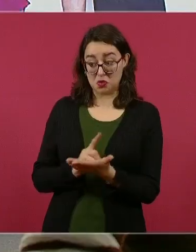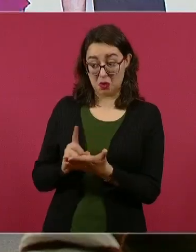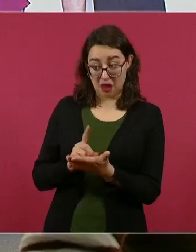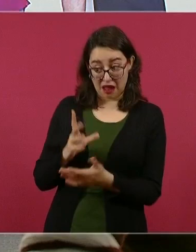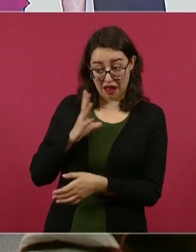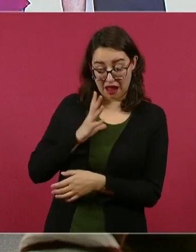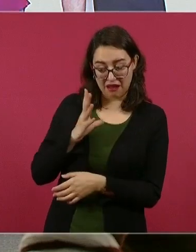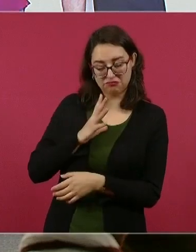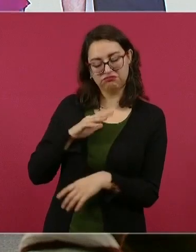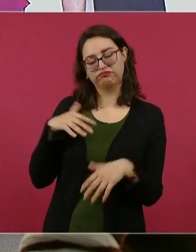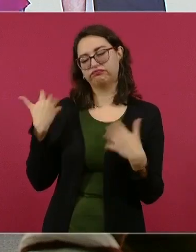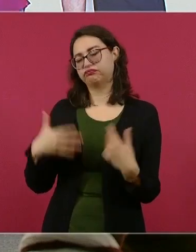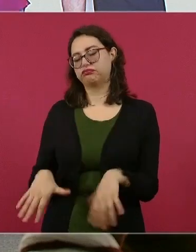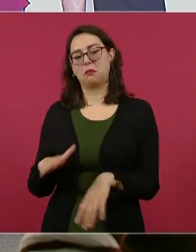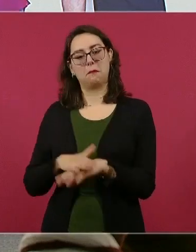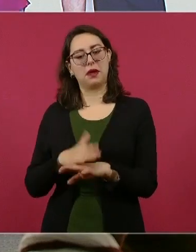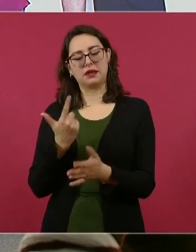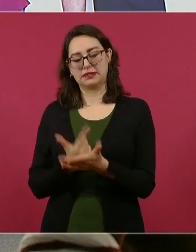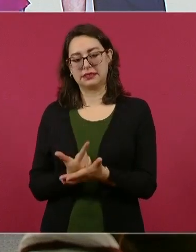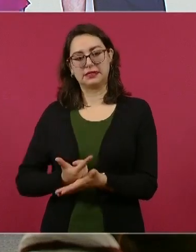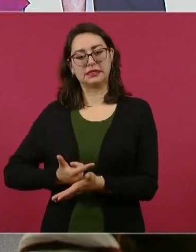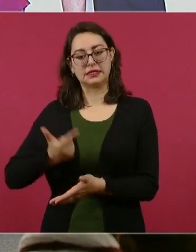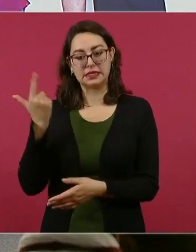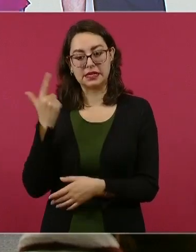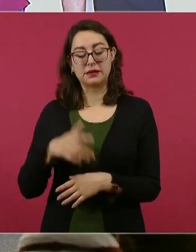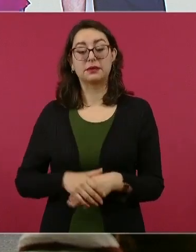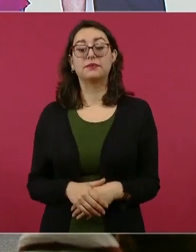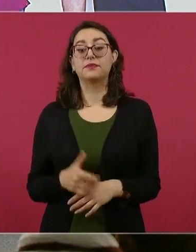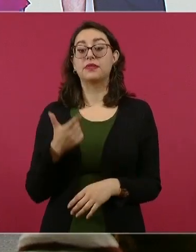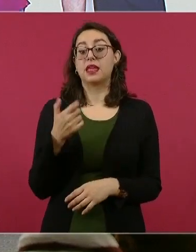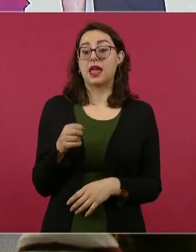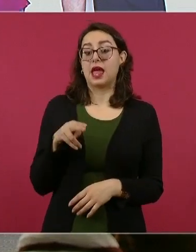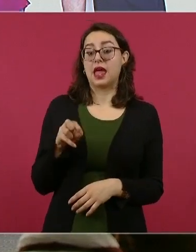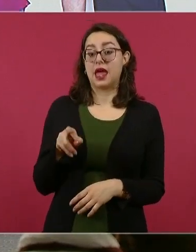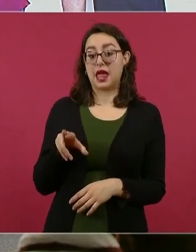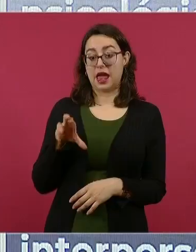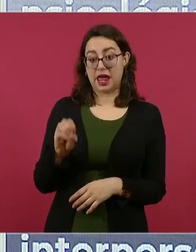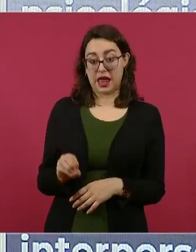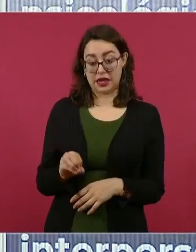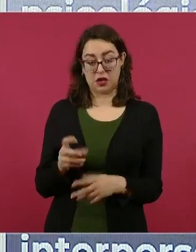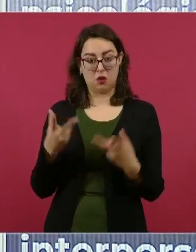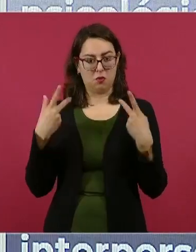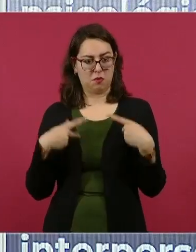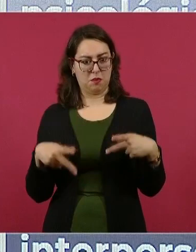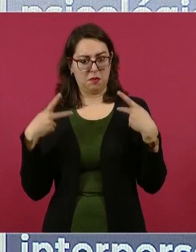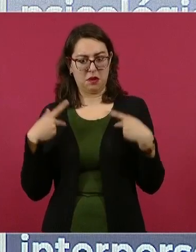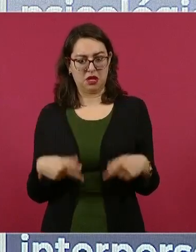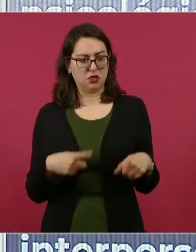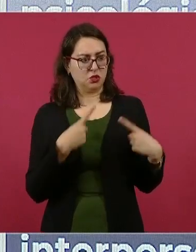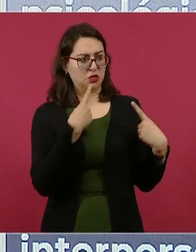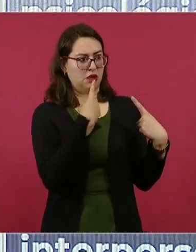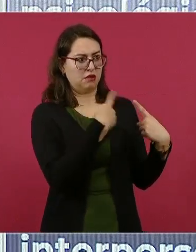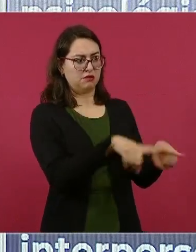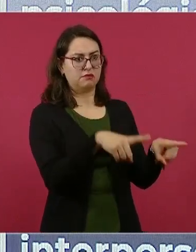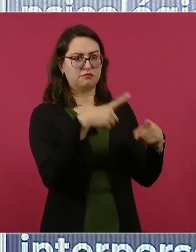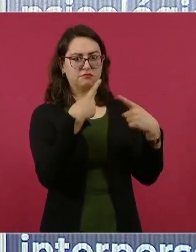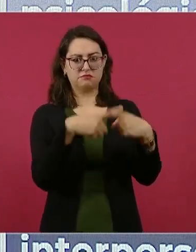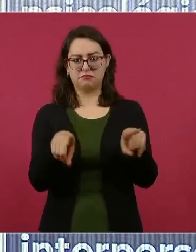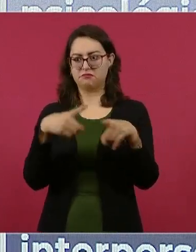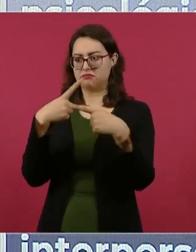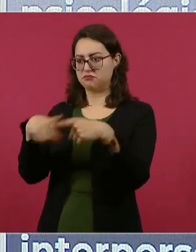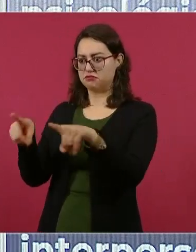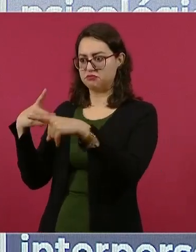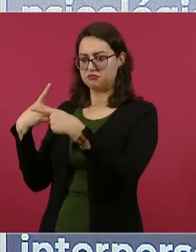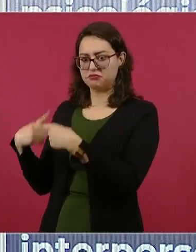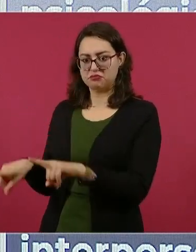factor, pero es un factor muy importante. La violencia de género, en donde las personas tienen una